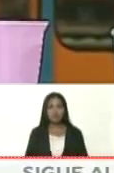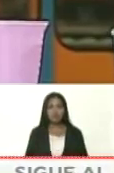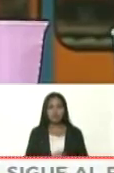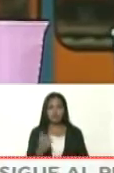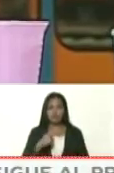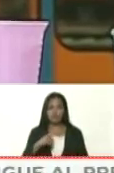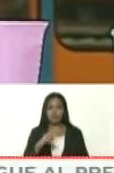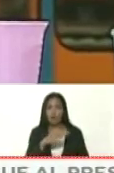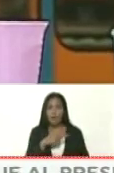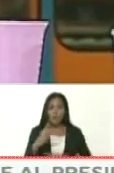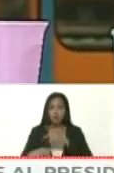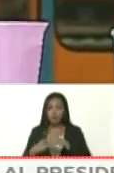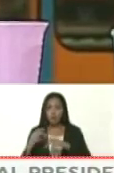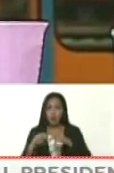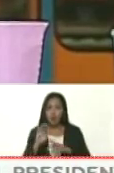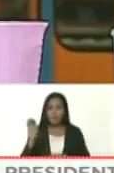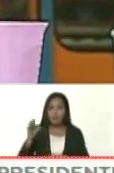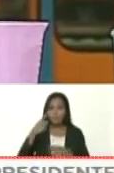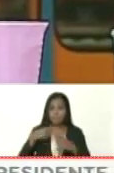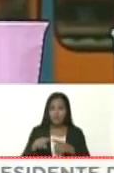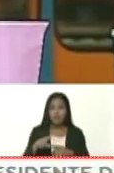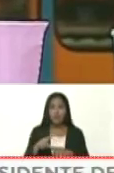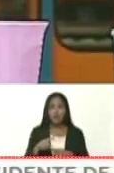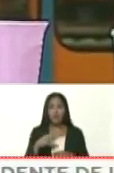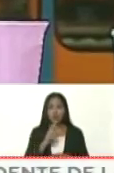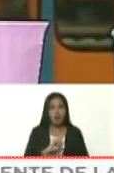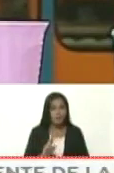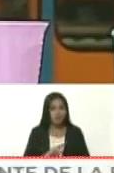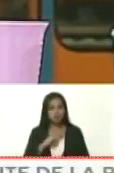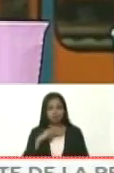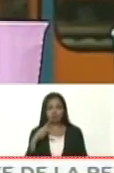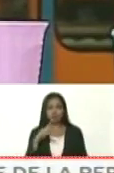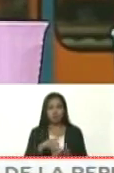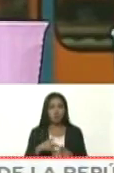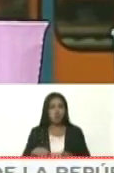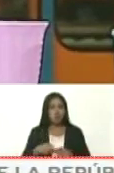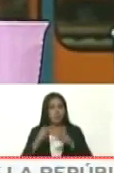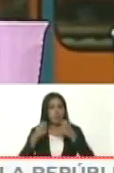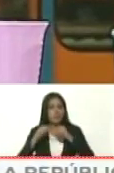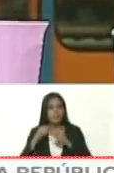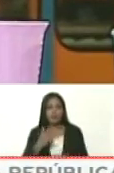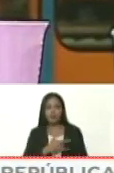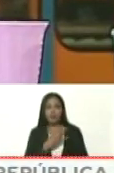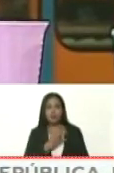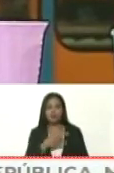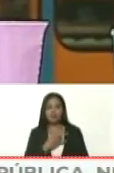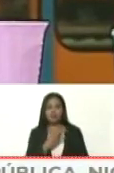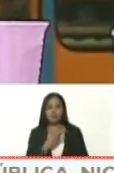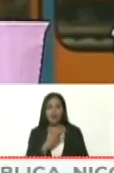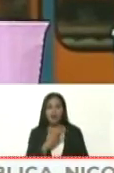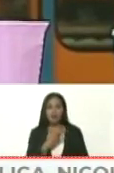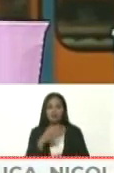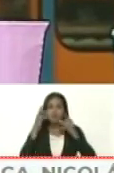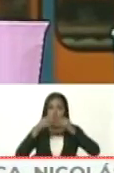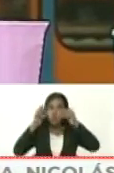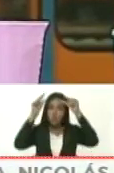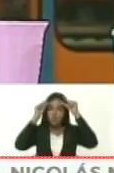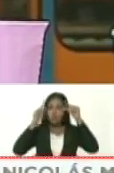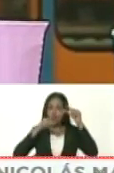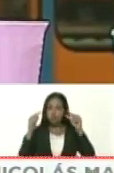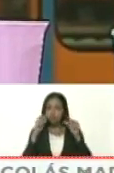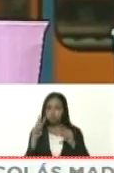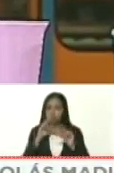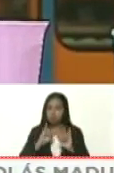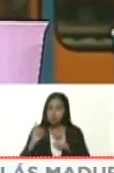no la producimos en el país, pero Dios mediante pronto estaremos ya ensayando con la Universidad Simón Rodríguez. Hemos venido avanzando en una raza